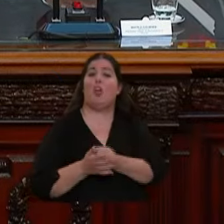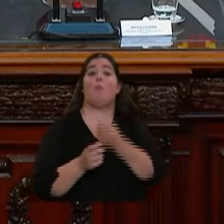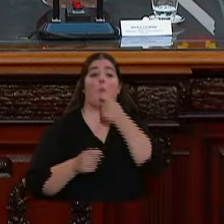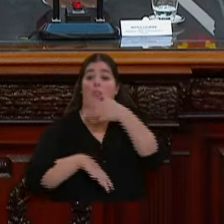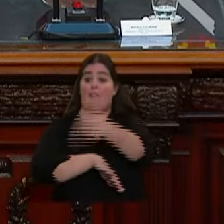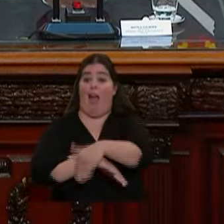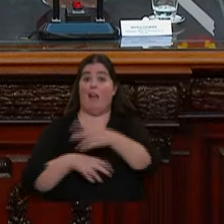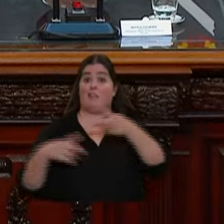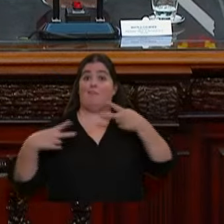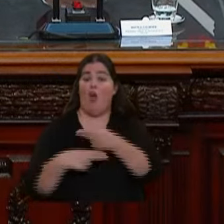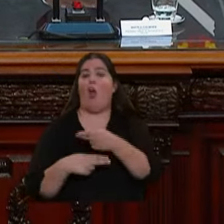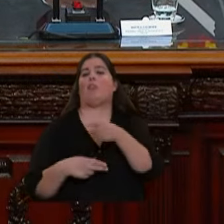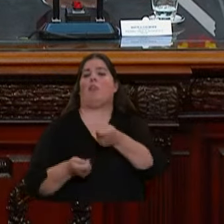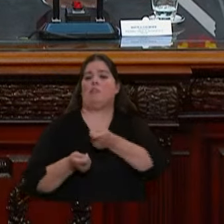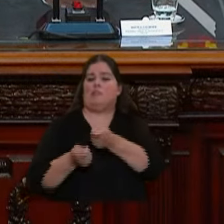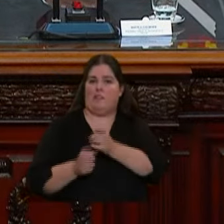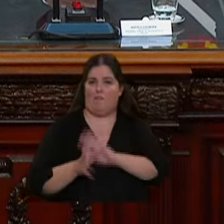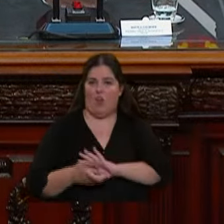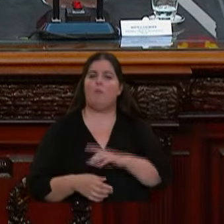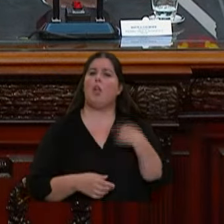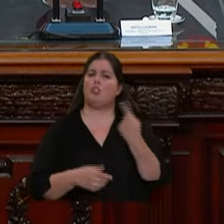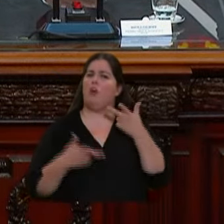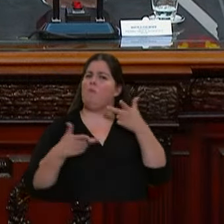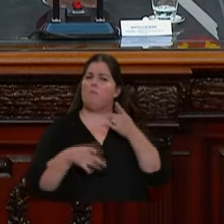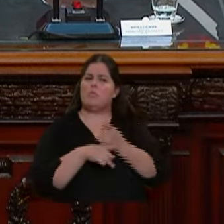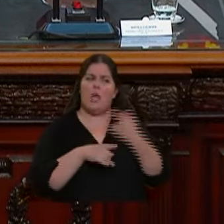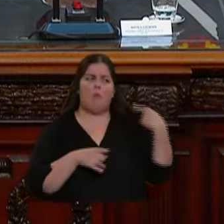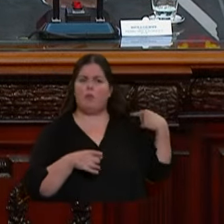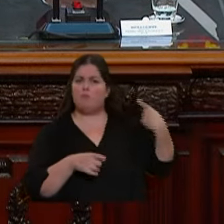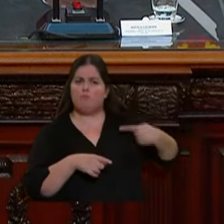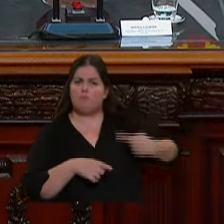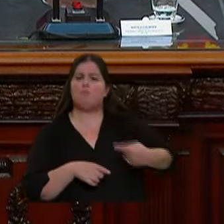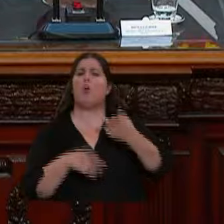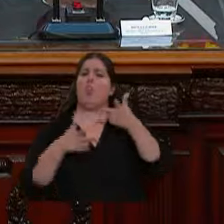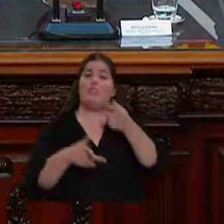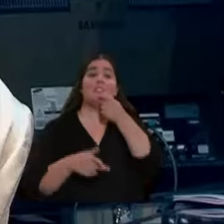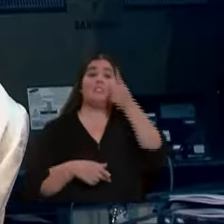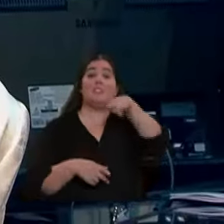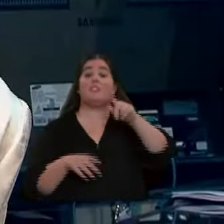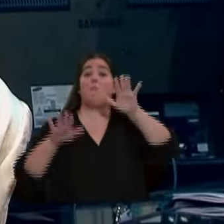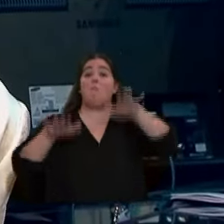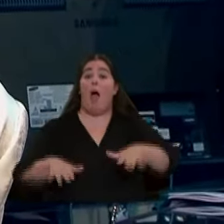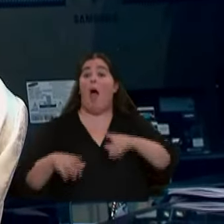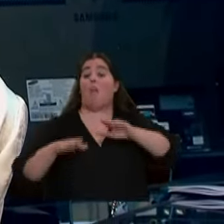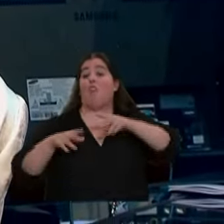calle. Siempre los dijimos, en nuestro gobierno el que corta no cobra.